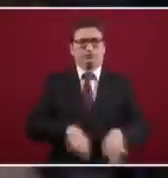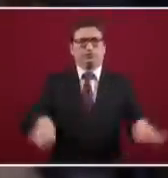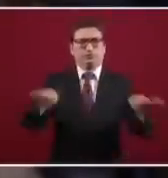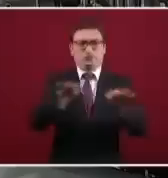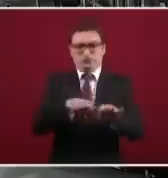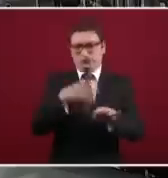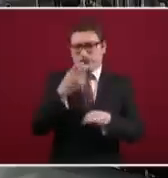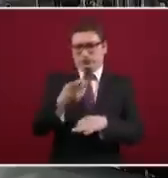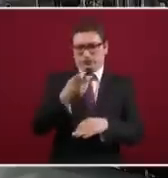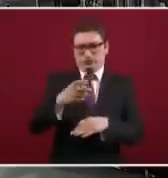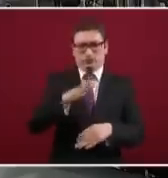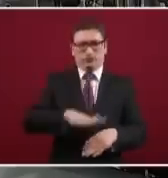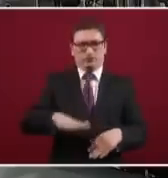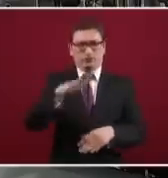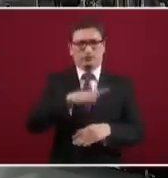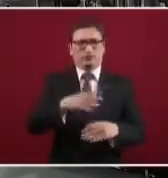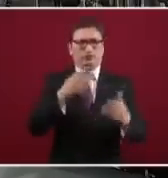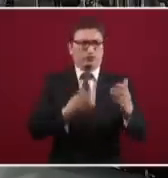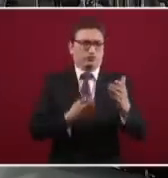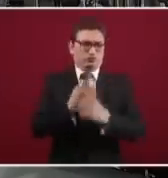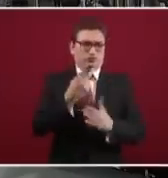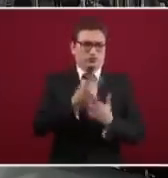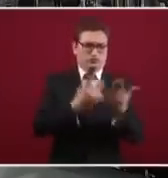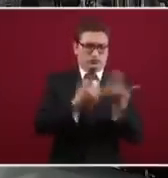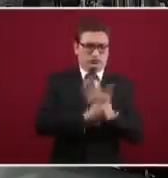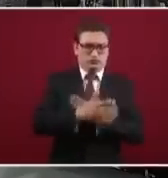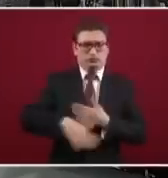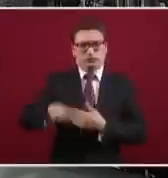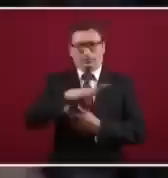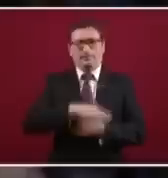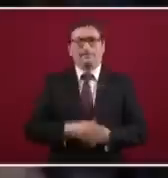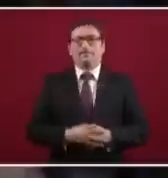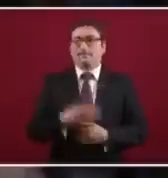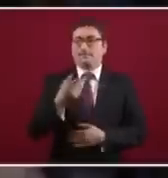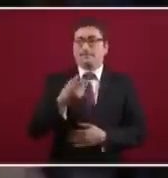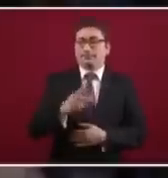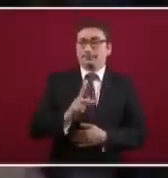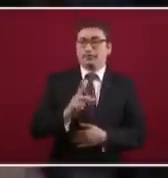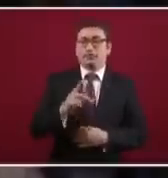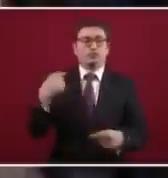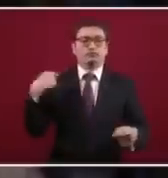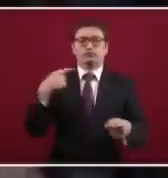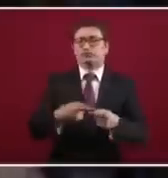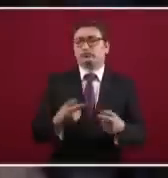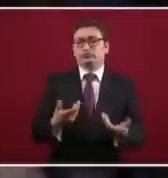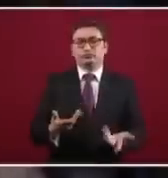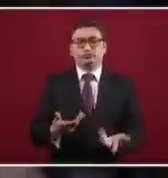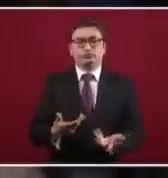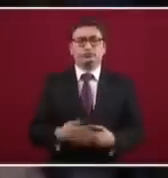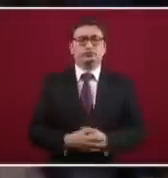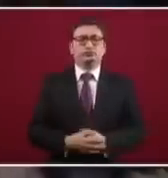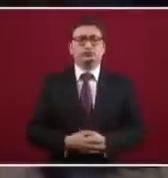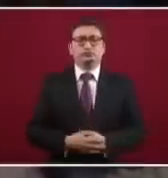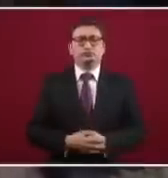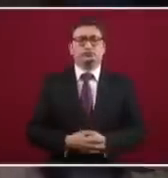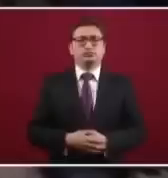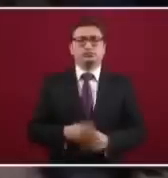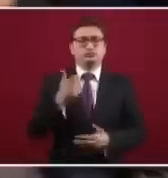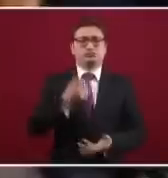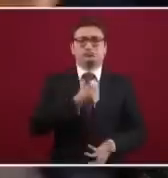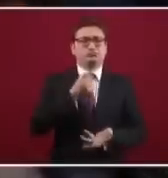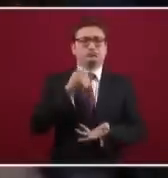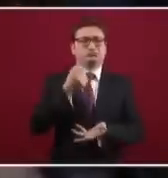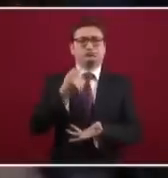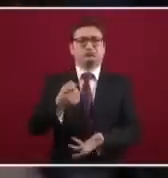esta administración al nuevo proyecto de nación. Sin embargo, a la fecha no llegan los